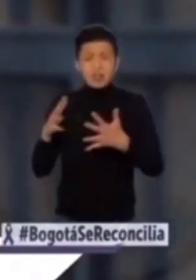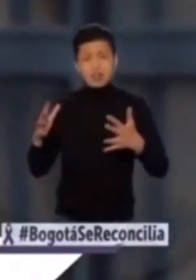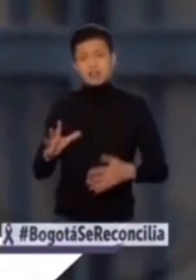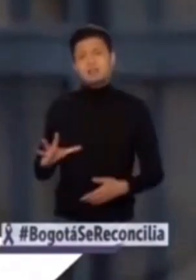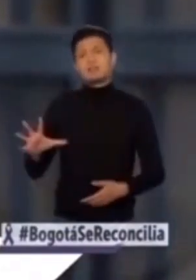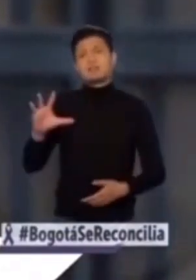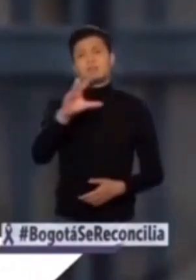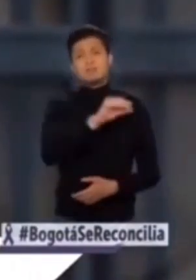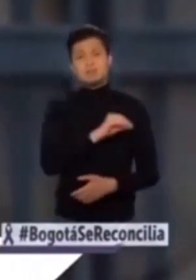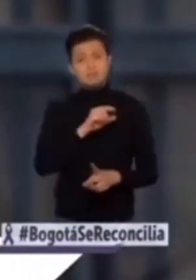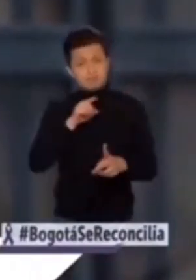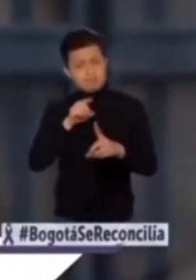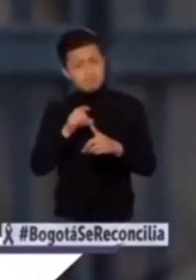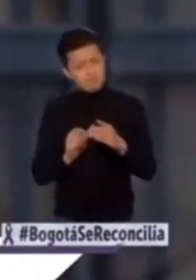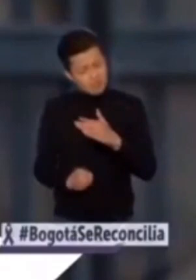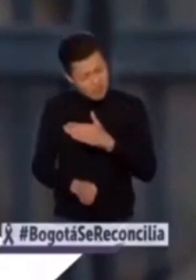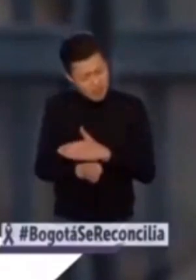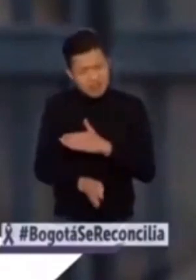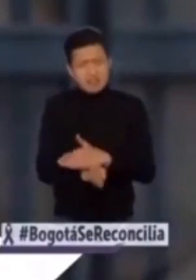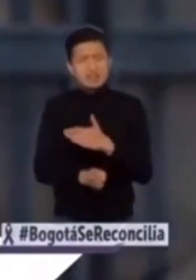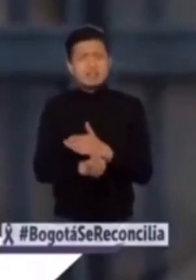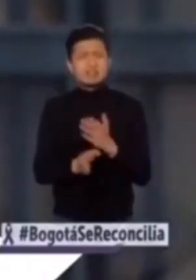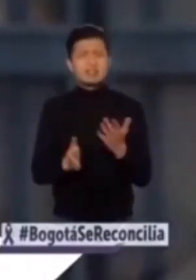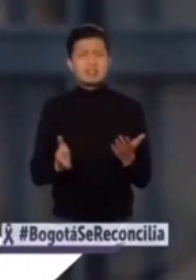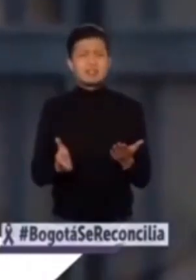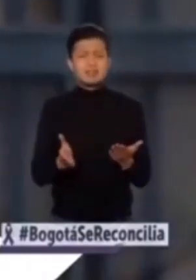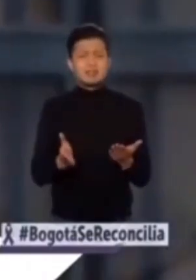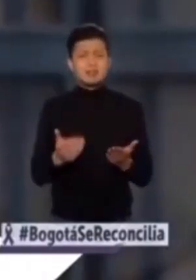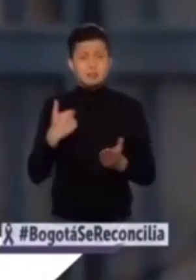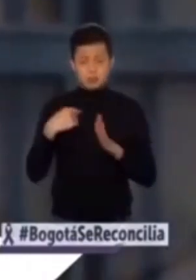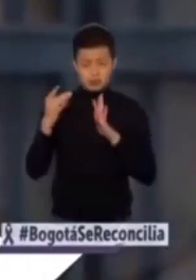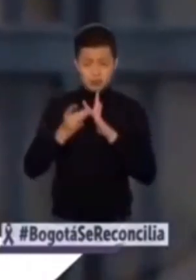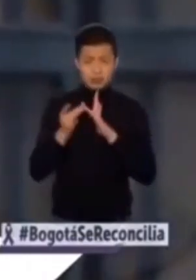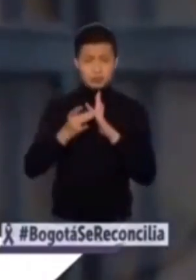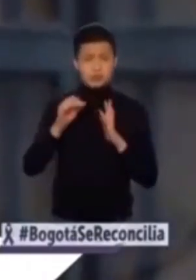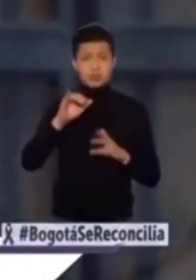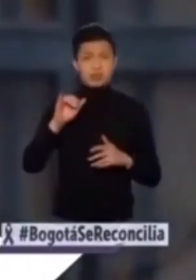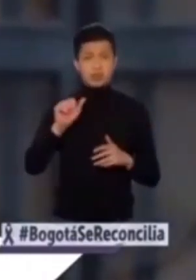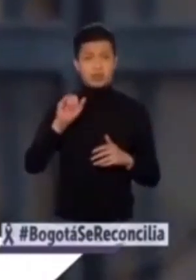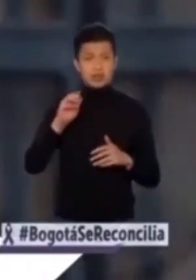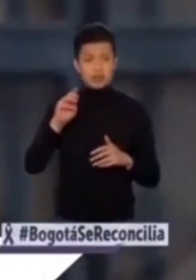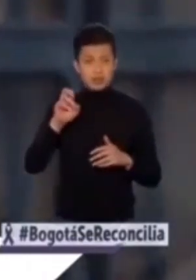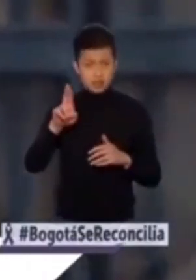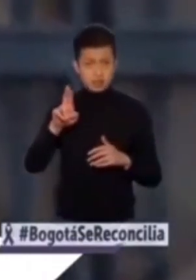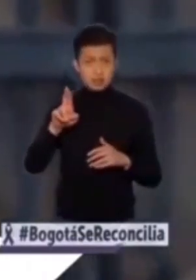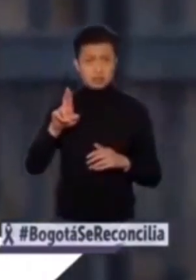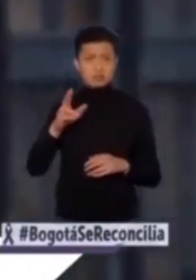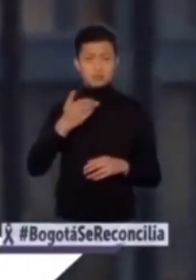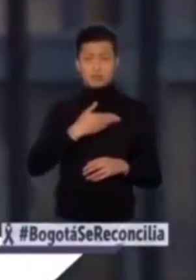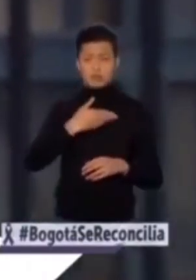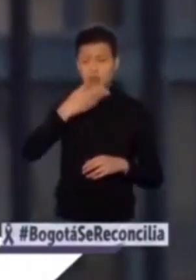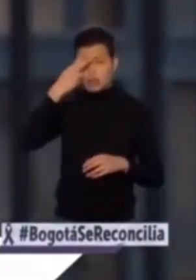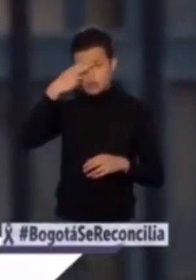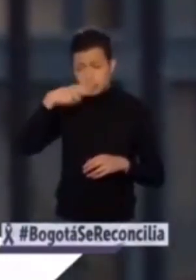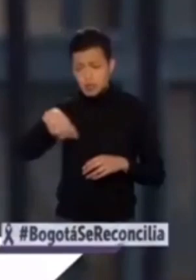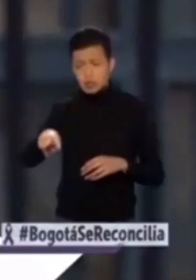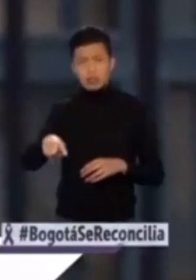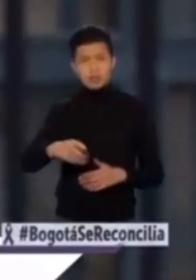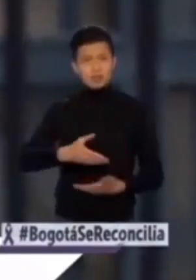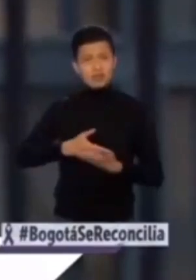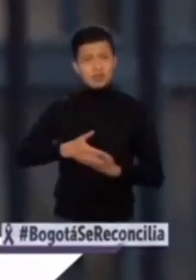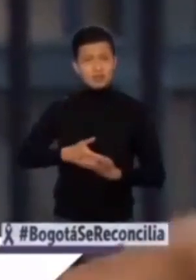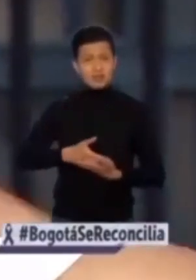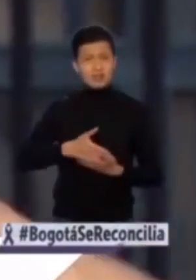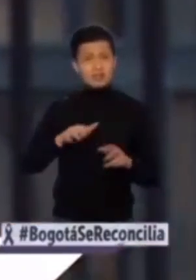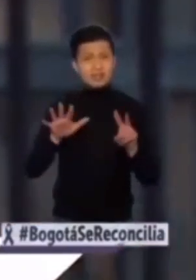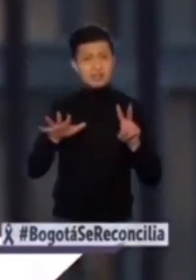puedan seguir adelante. Soy la esposa de Jaider Fonseca, la madre del niño de 7 meses que hoy la